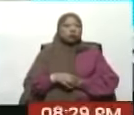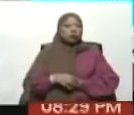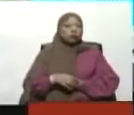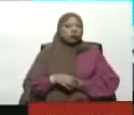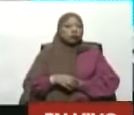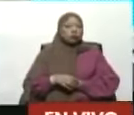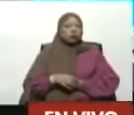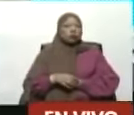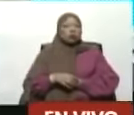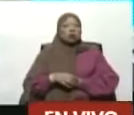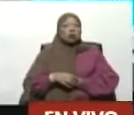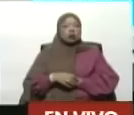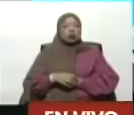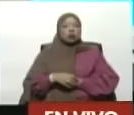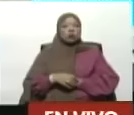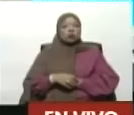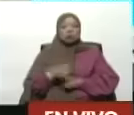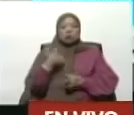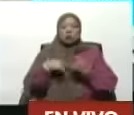Desesperación.